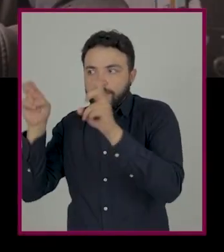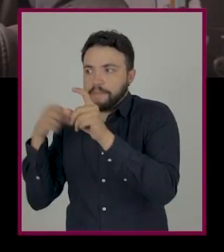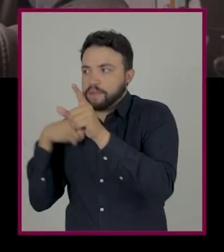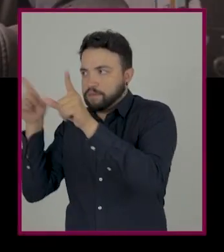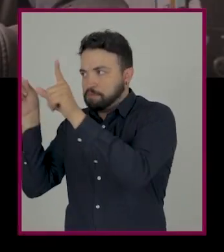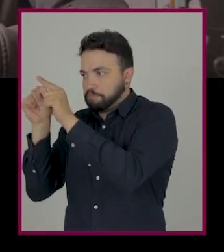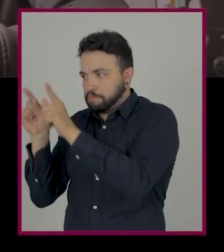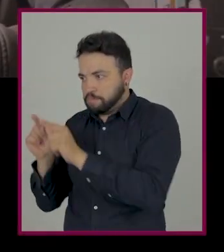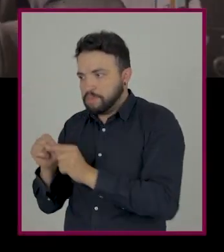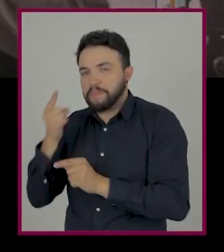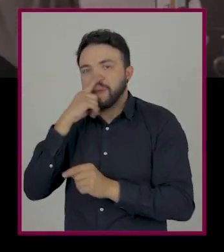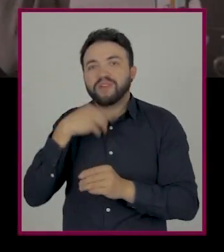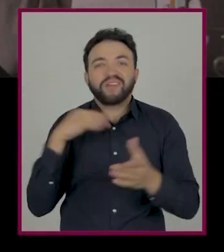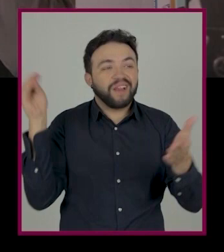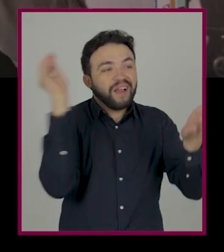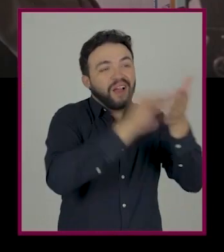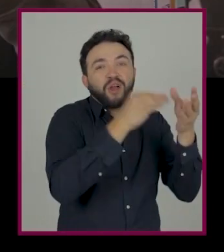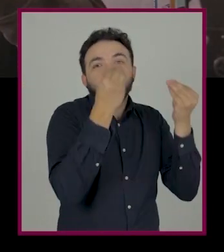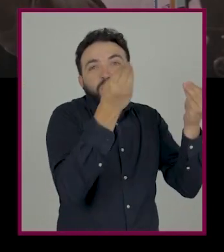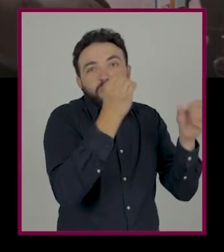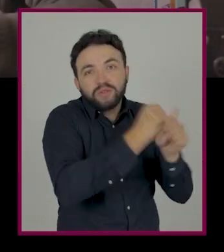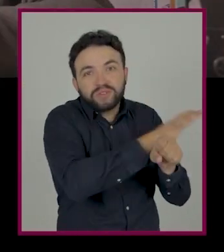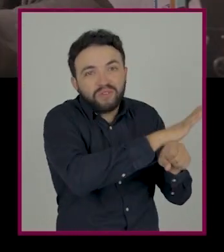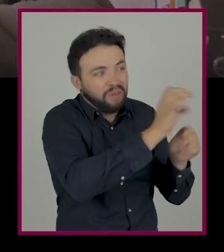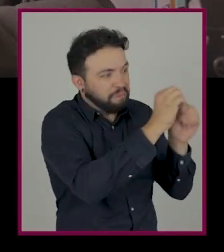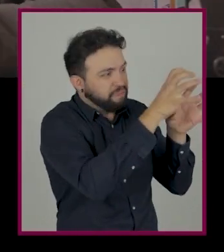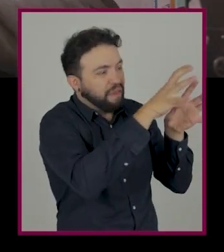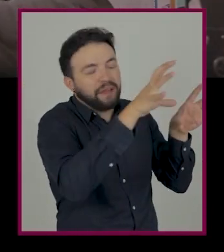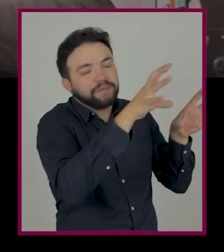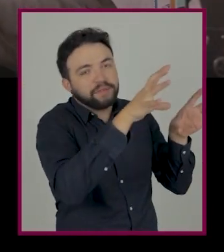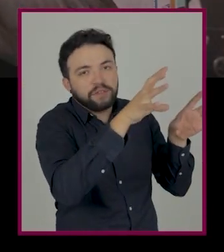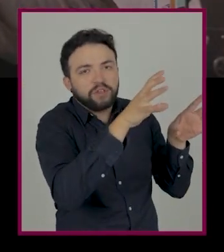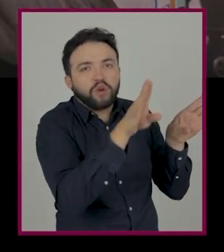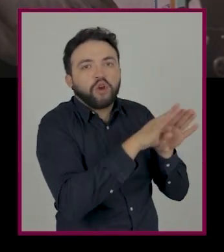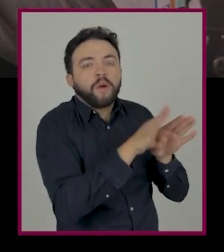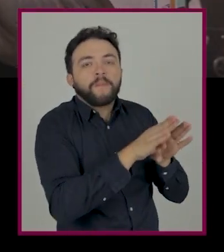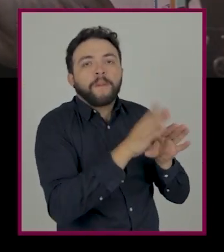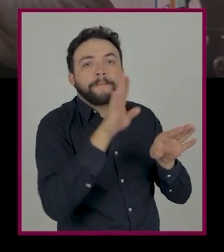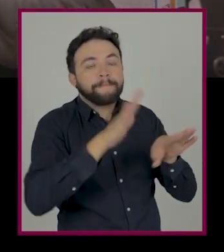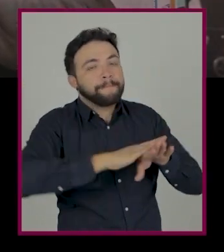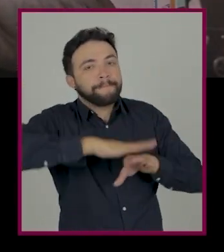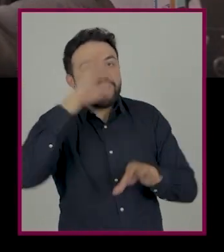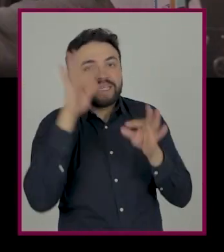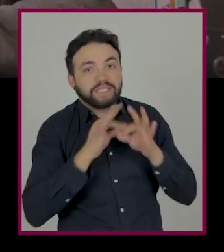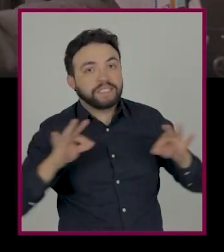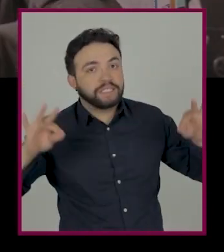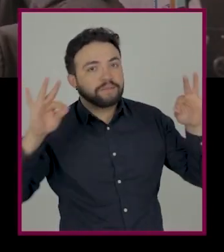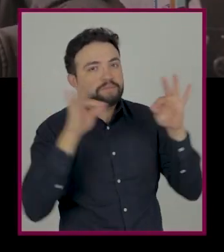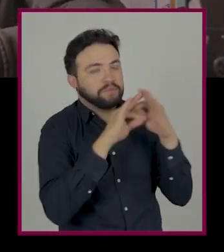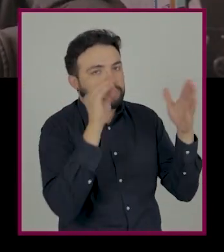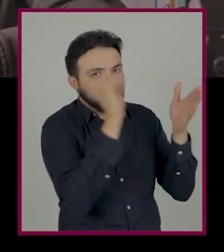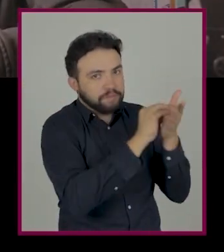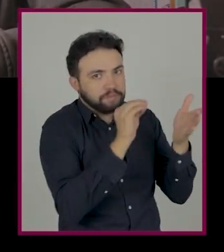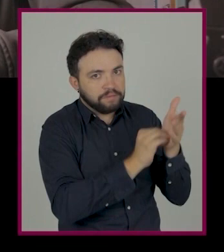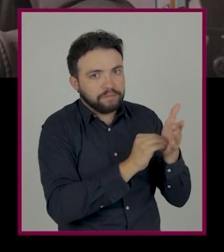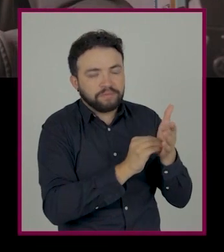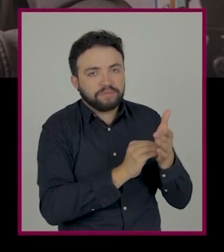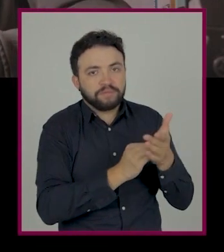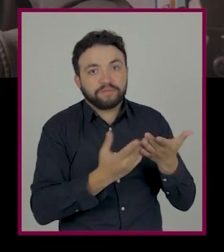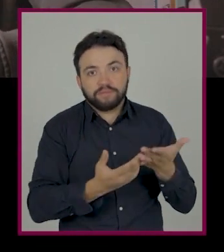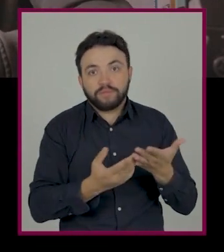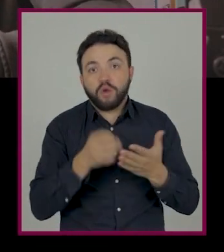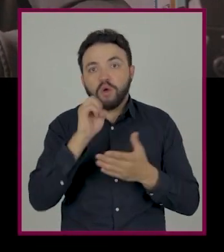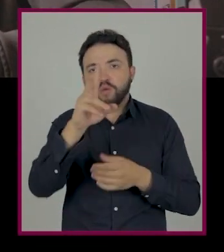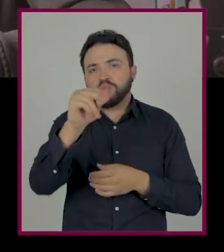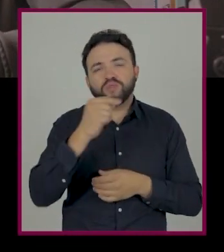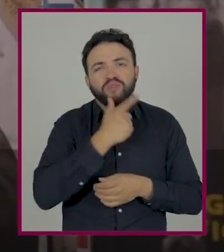Sí, ya te la tienes que saber de todas a todas. Para que no pongamos mucha información dentro del recuadro, solo lo elemental. Y si no te gustan